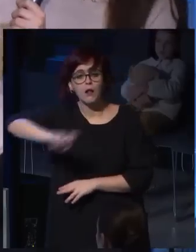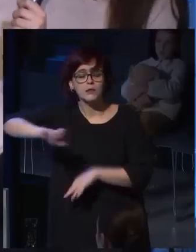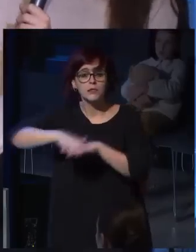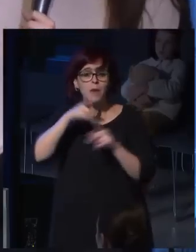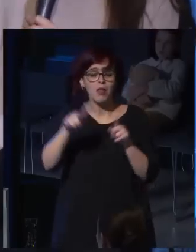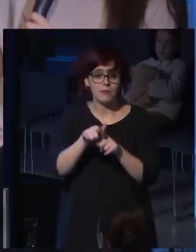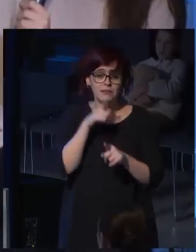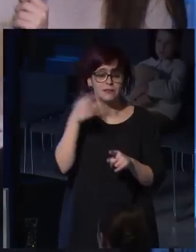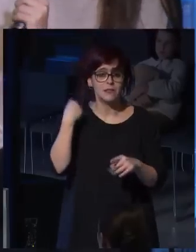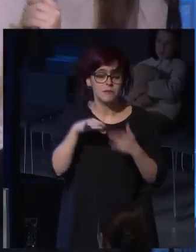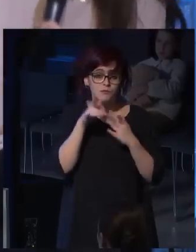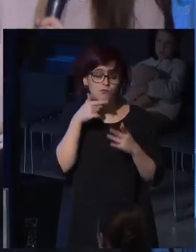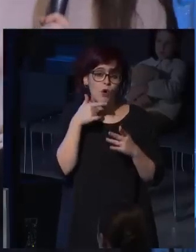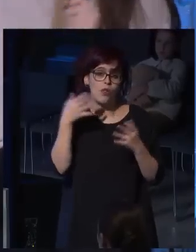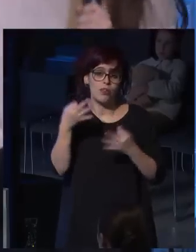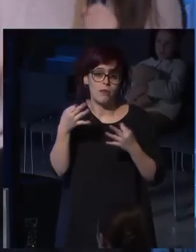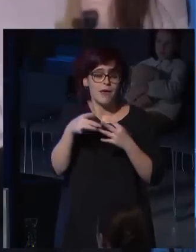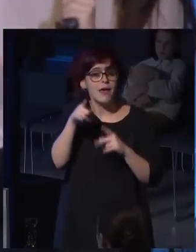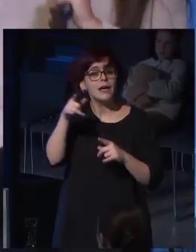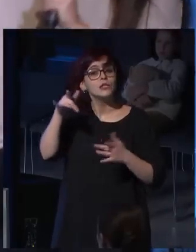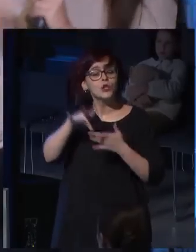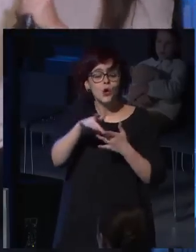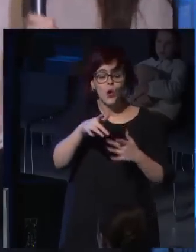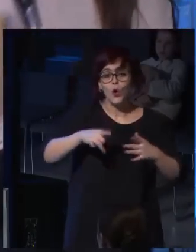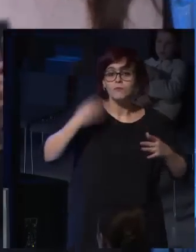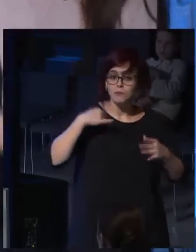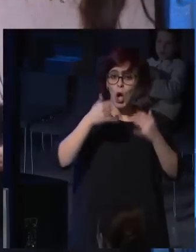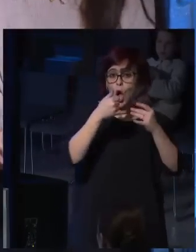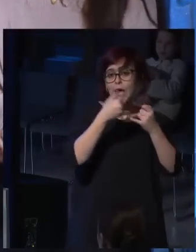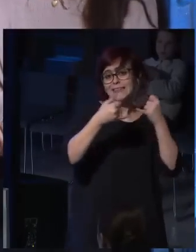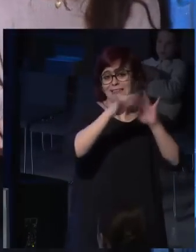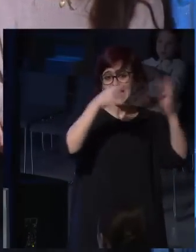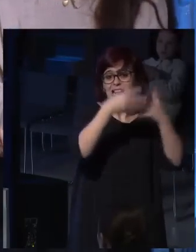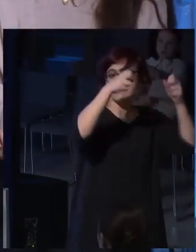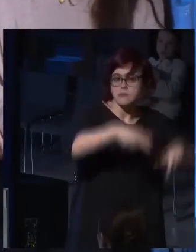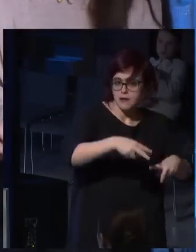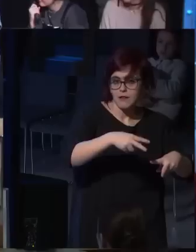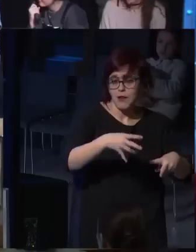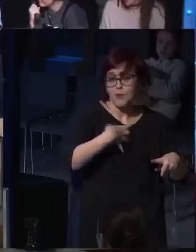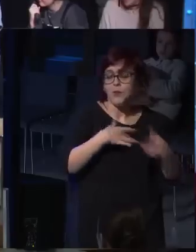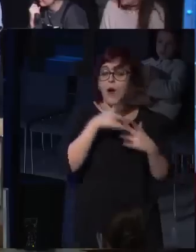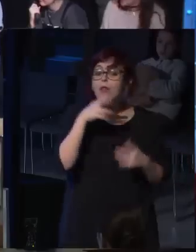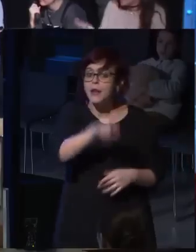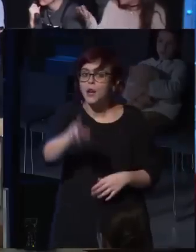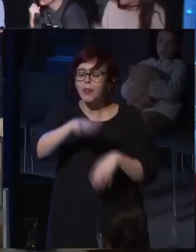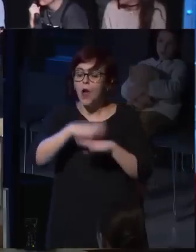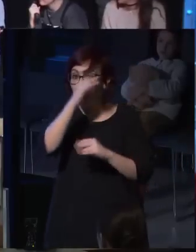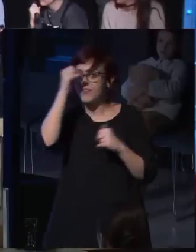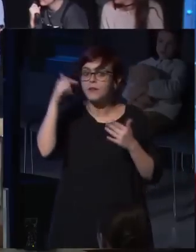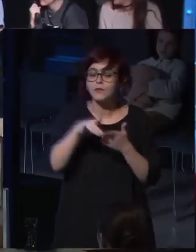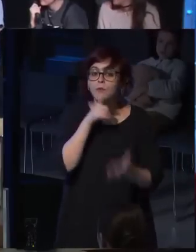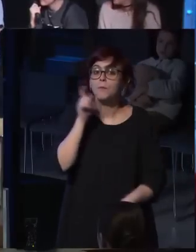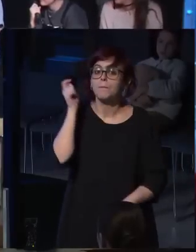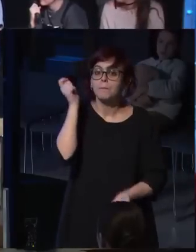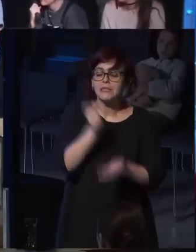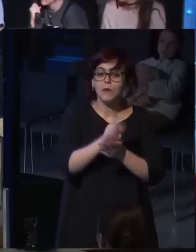el offline ya no te cabe más, entonces tenemos 5 y es y ale. Y si no has renovado, es una putada, porque de repente se te ha olvidado no renovarlo en